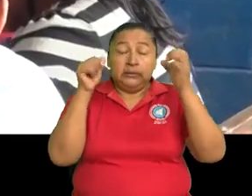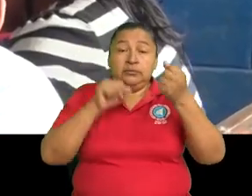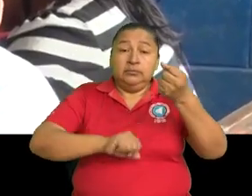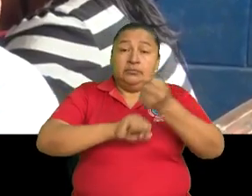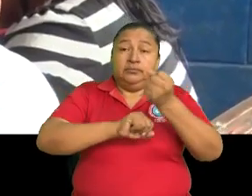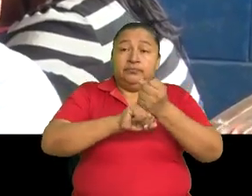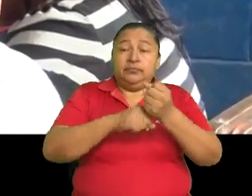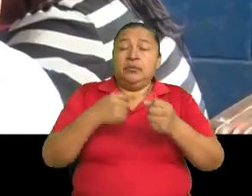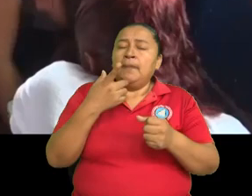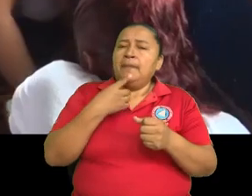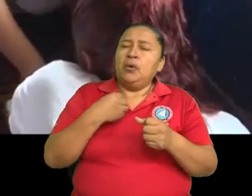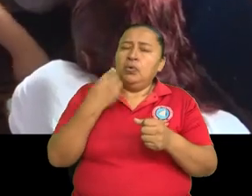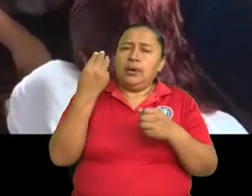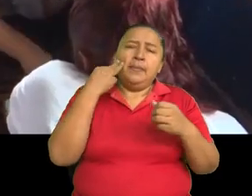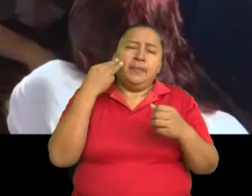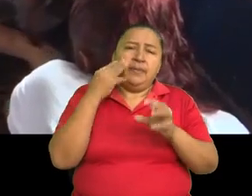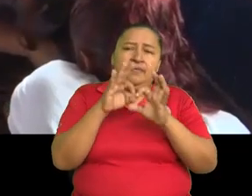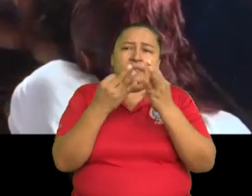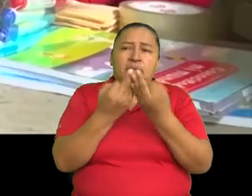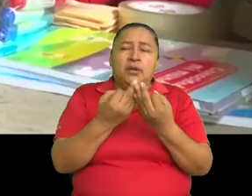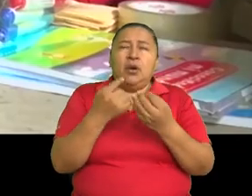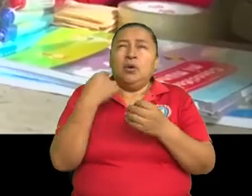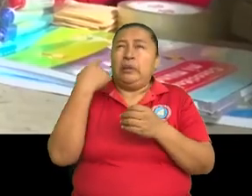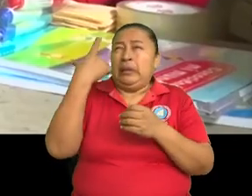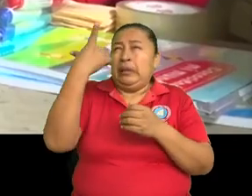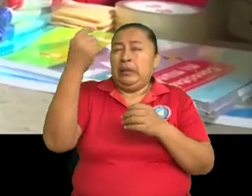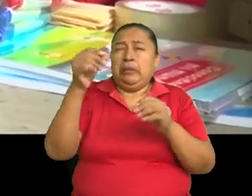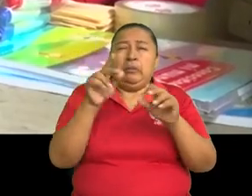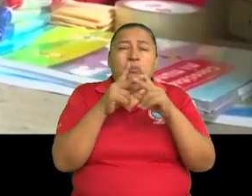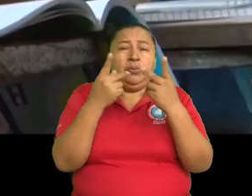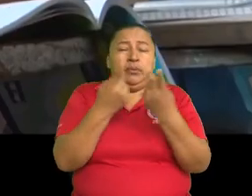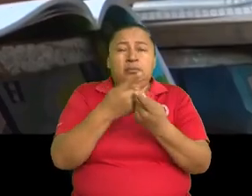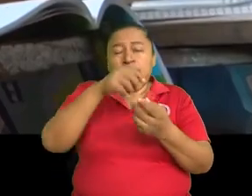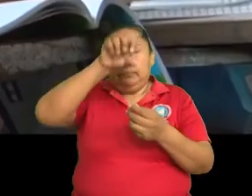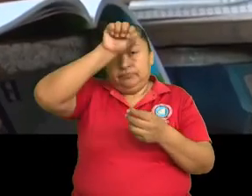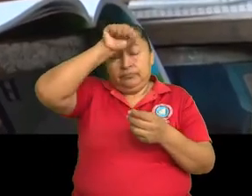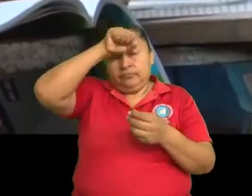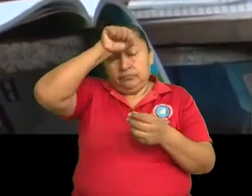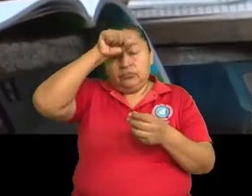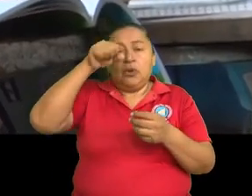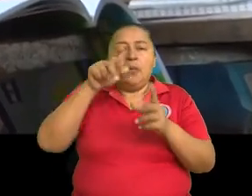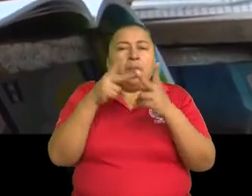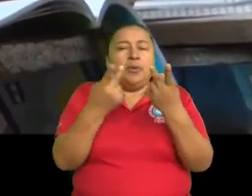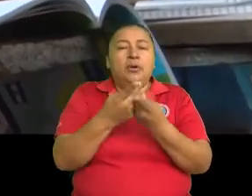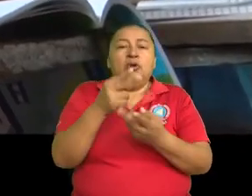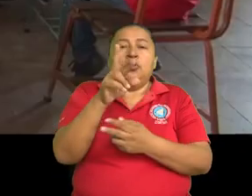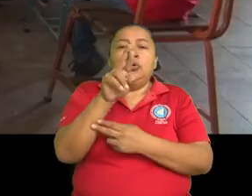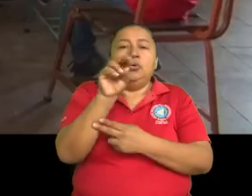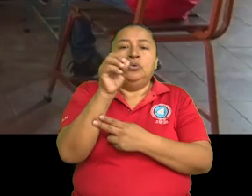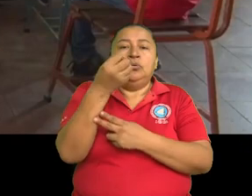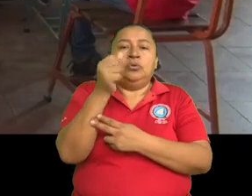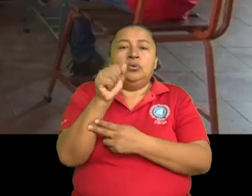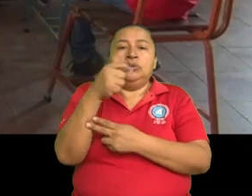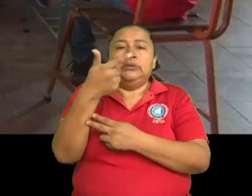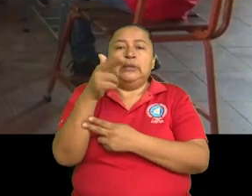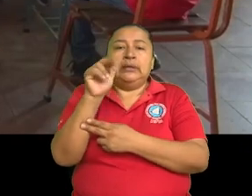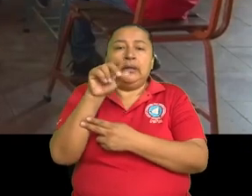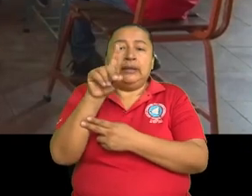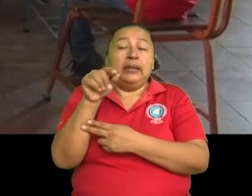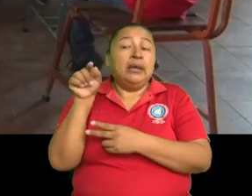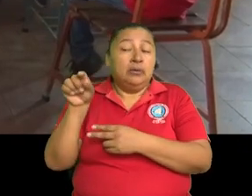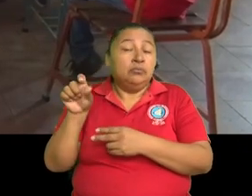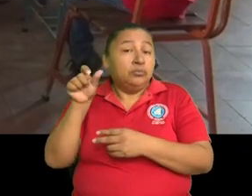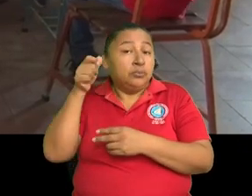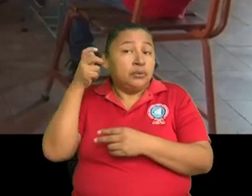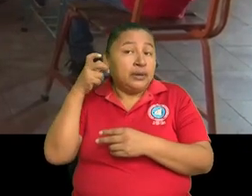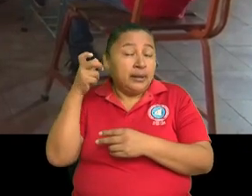me comentaba una madre de familia, imagínense, en una comunidad de Ciudad Rosa Grande, se llama la comunidad, ellos están escuchando por la radio